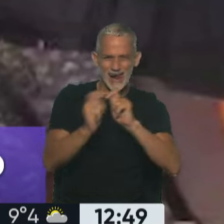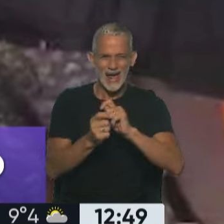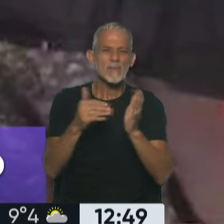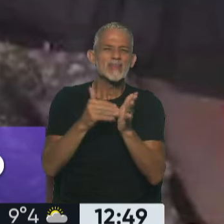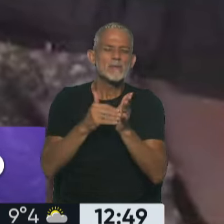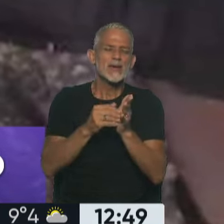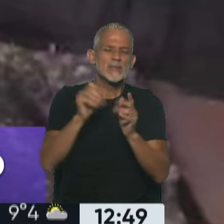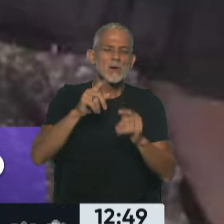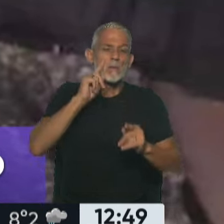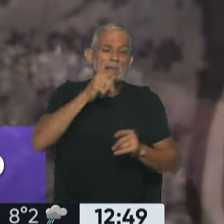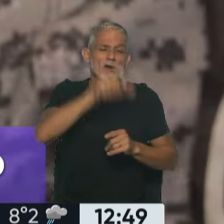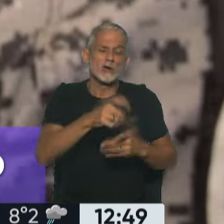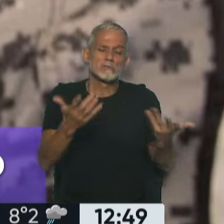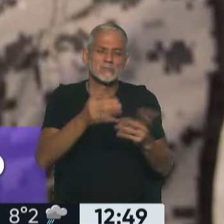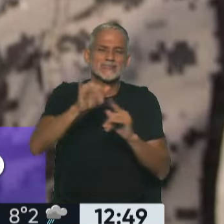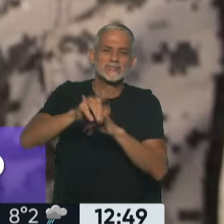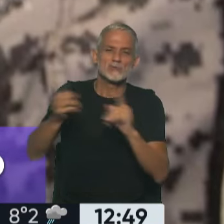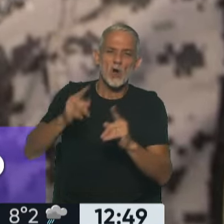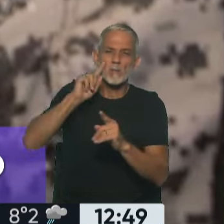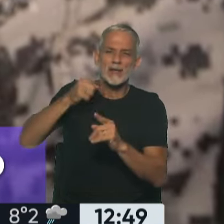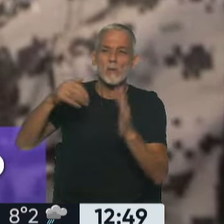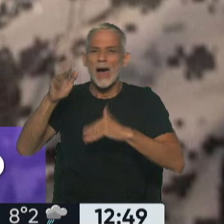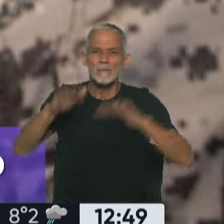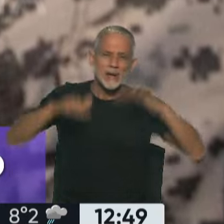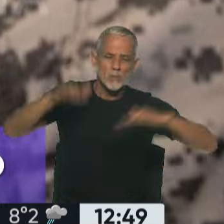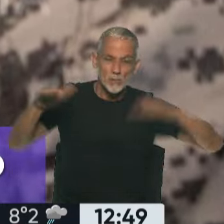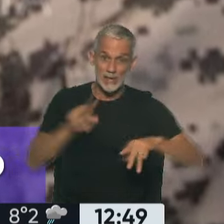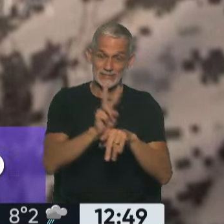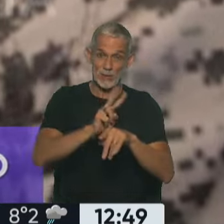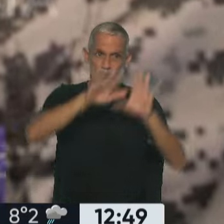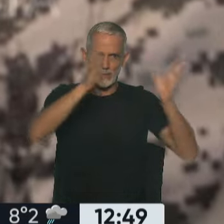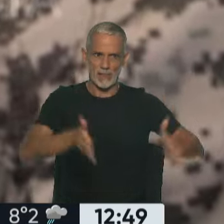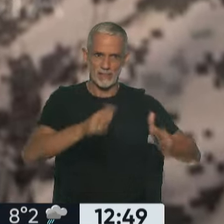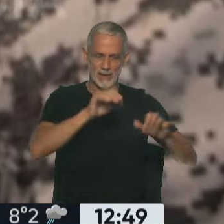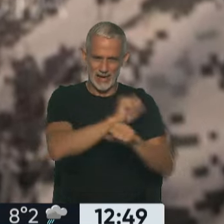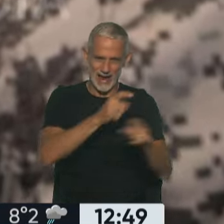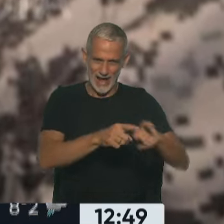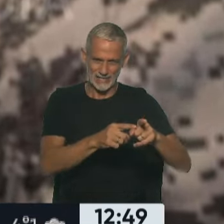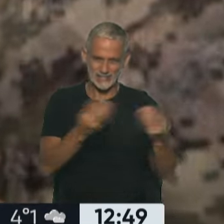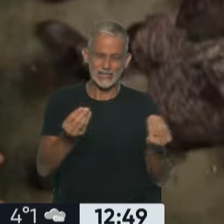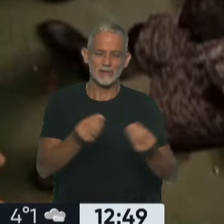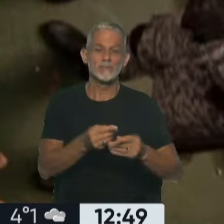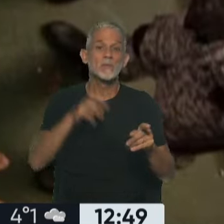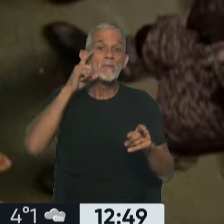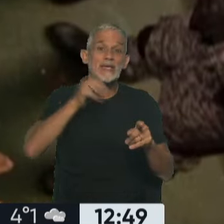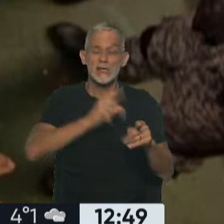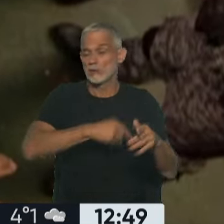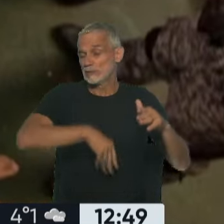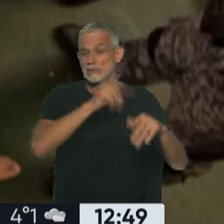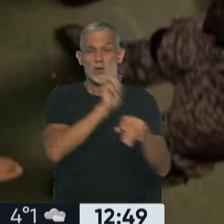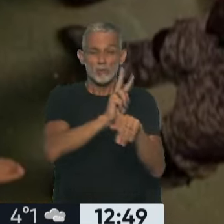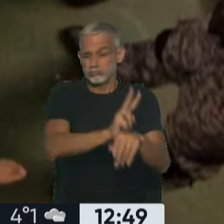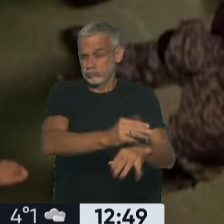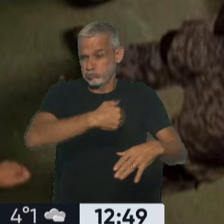a la peligrosidad de los internos allí alojados y al nivel de seguridad de la unidad en sí. Como decía Piñero, es una de las 2